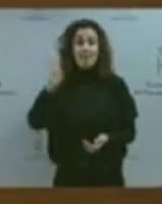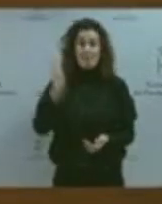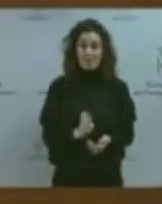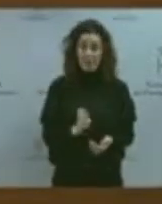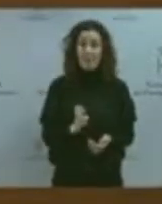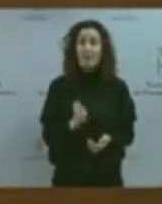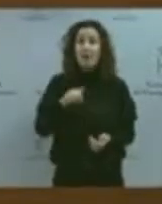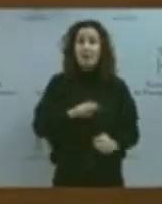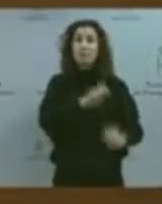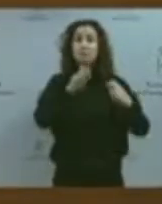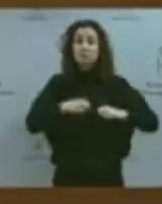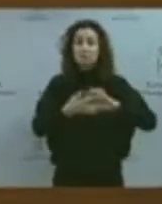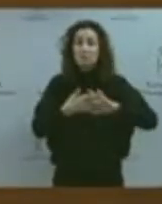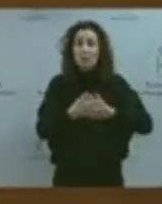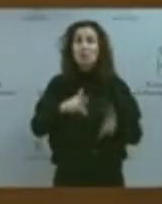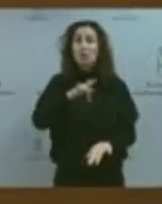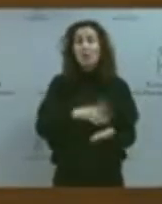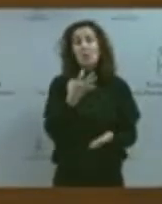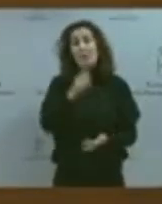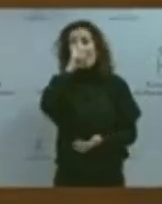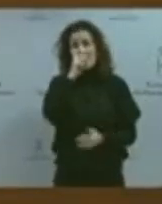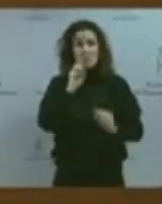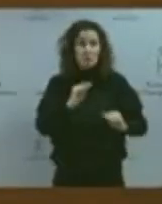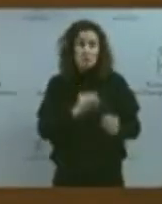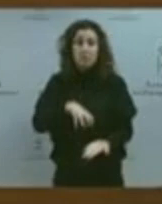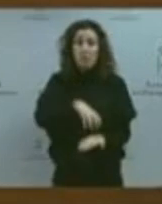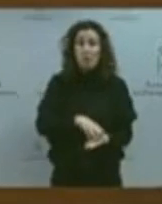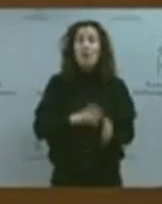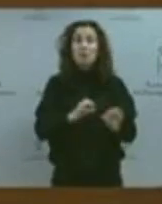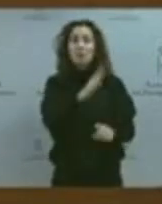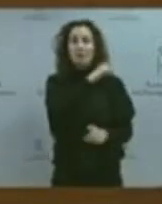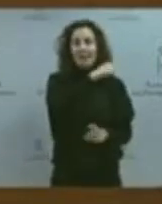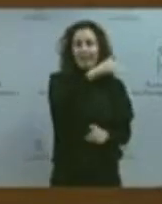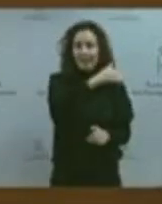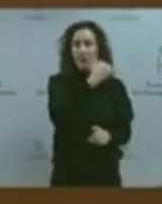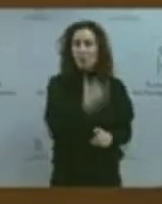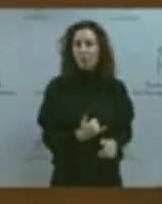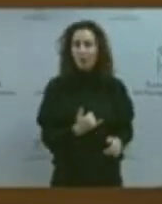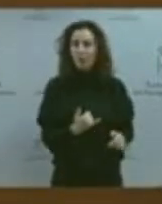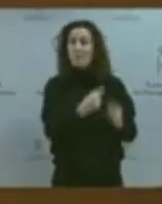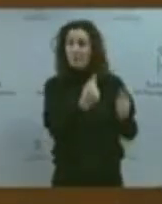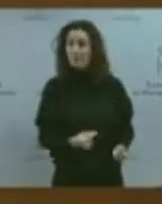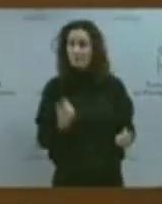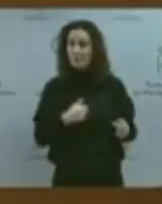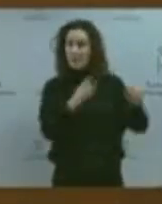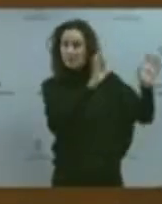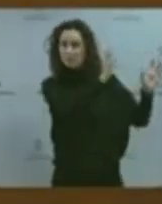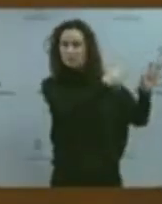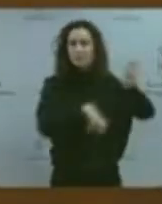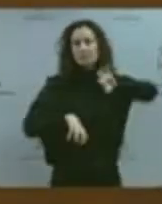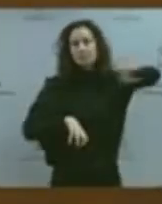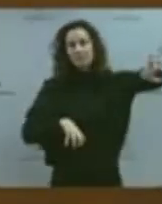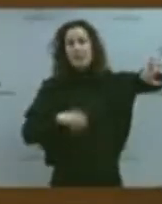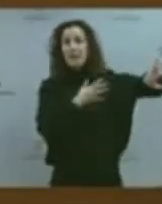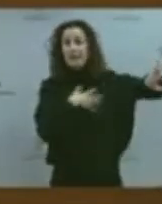años y el cuadro eléctrico ya se ha presupuestado y están los operarios del ayuntamiento en